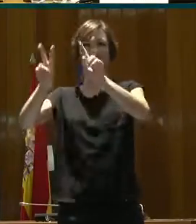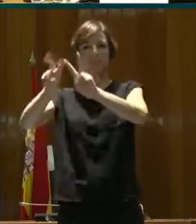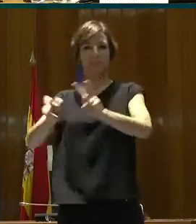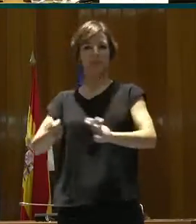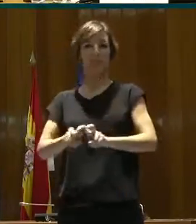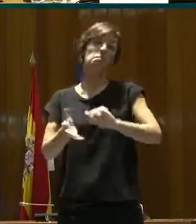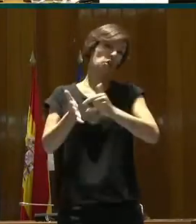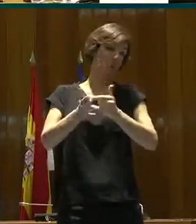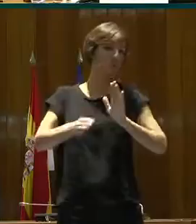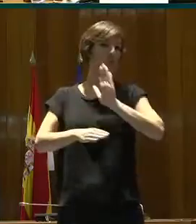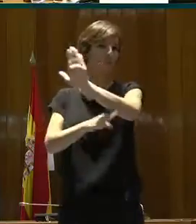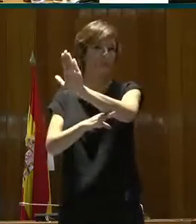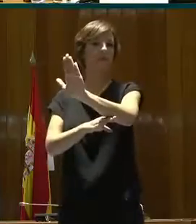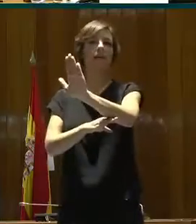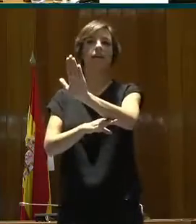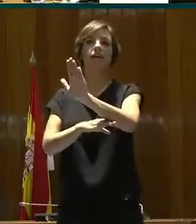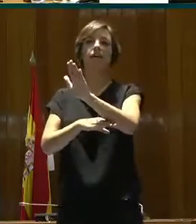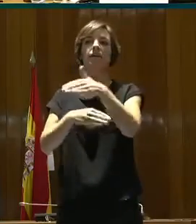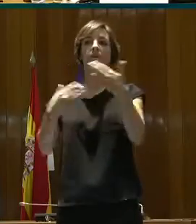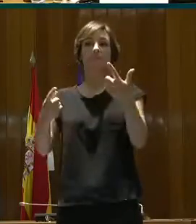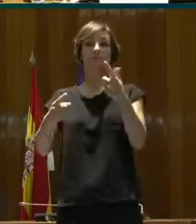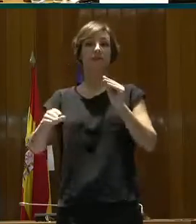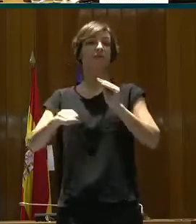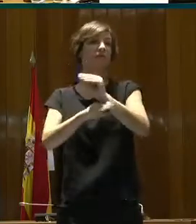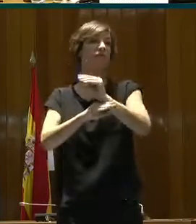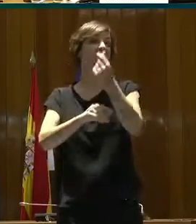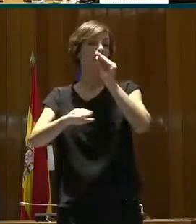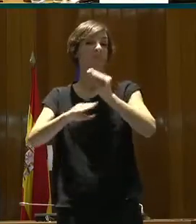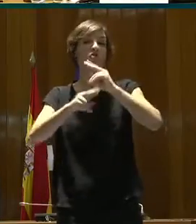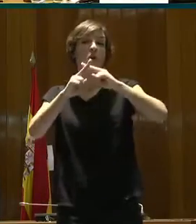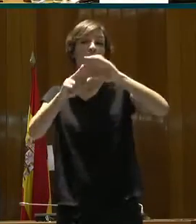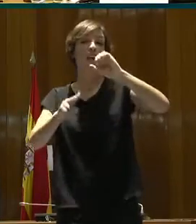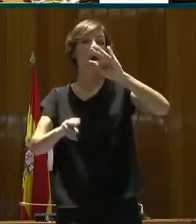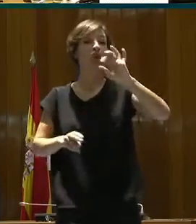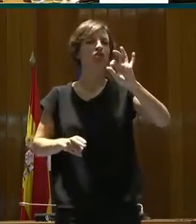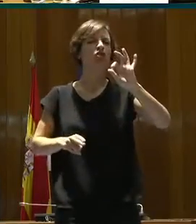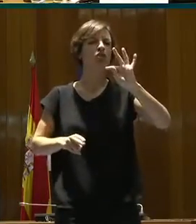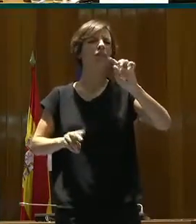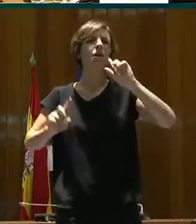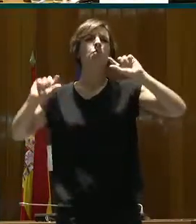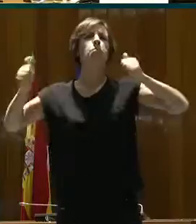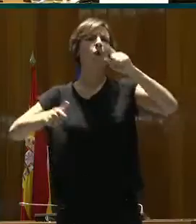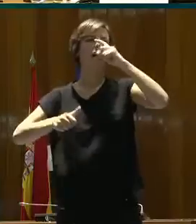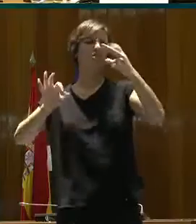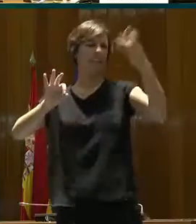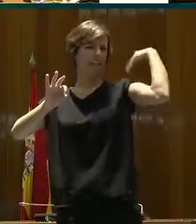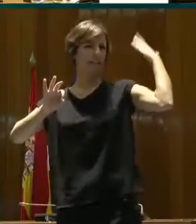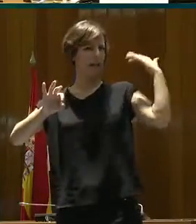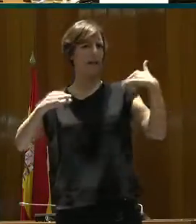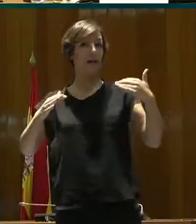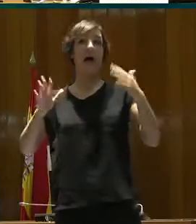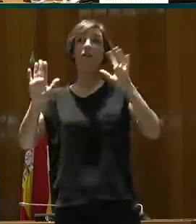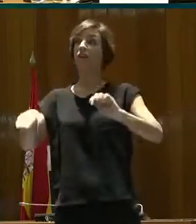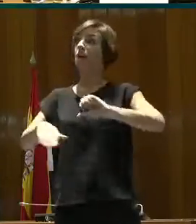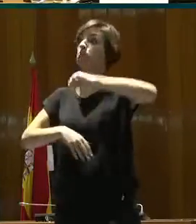propuesta de proyecto en este marco de financiación que se llama COST, que es realmente muy antiguo, existe desde los años 70, y tuvimos la suerte de poder llevarlo a